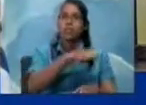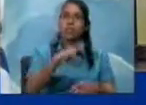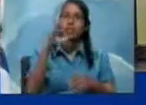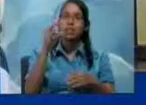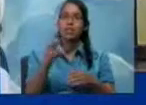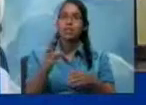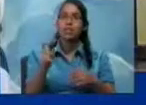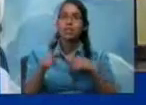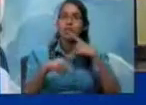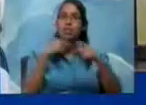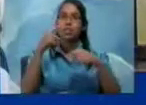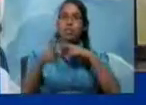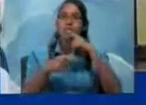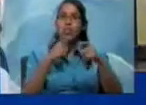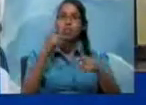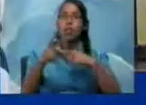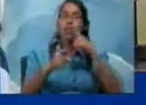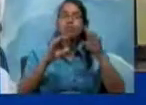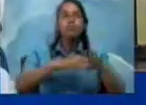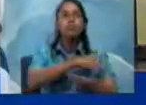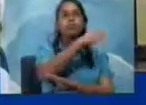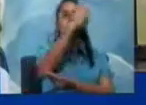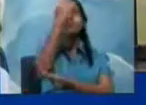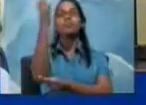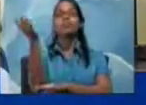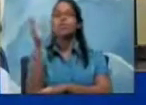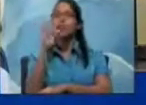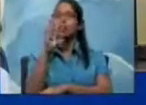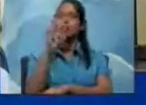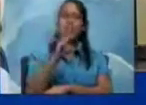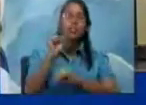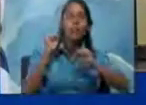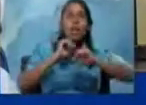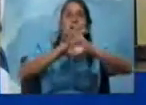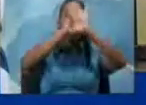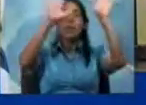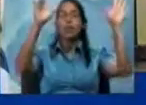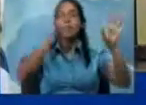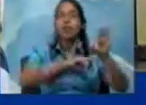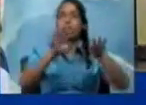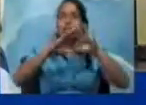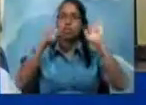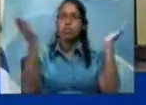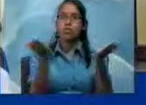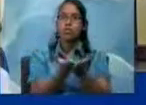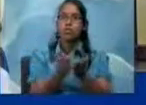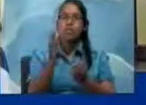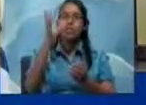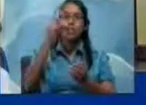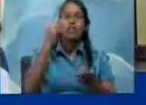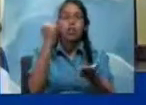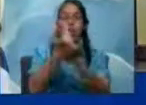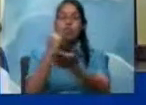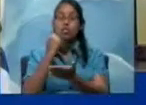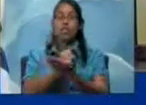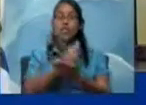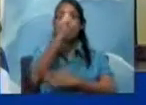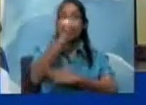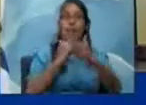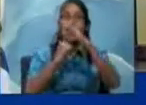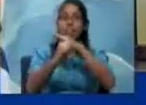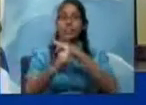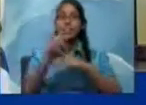los colores del Arcoiris siete las maravillas del mundo siete los sellos del Apocalipsis